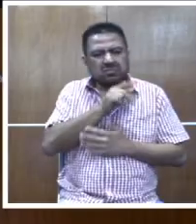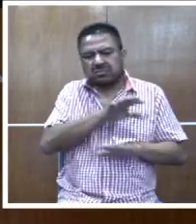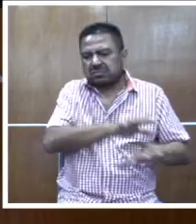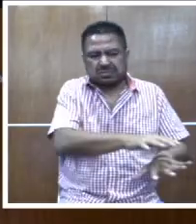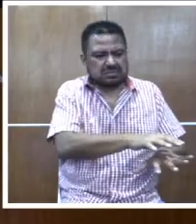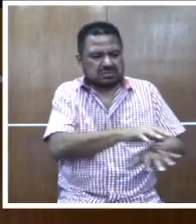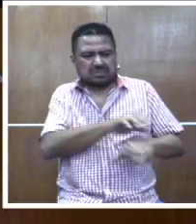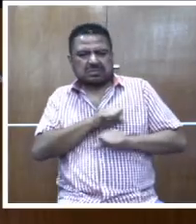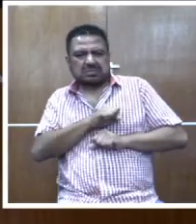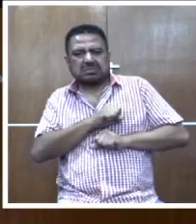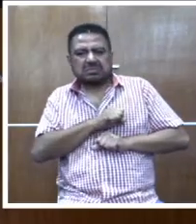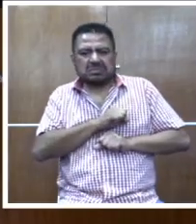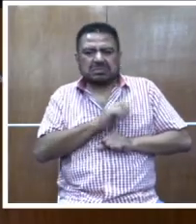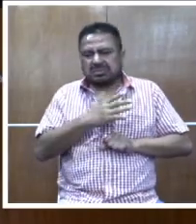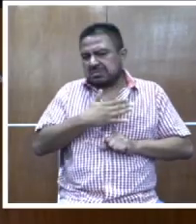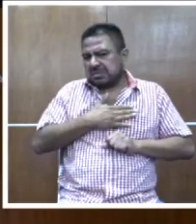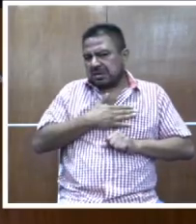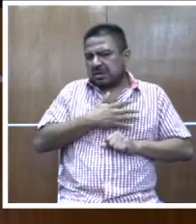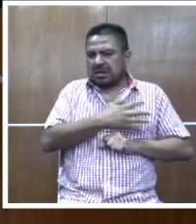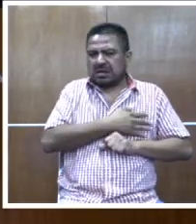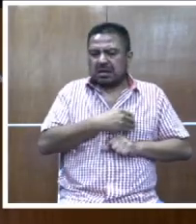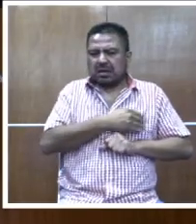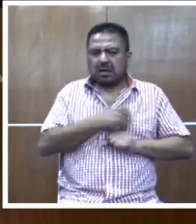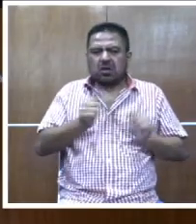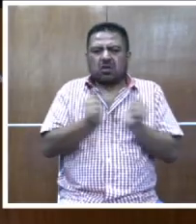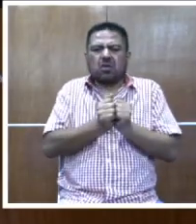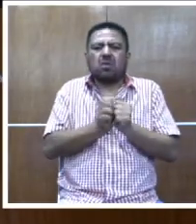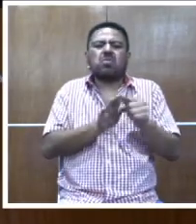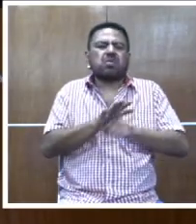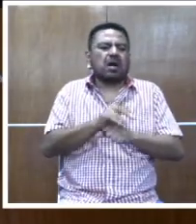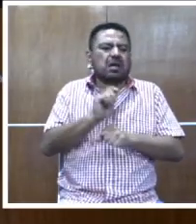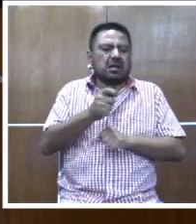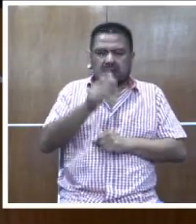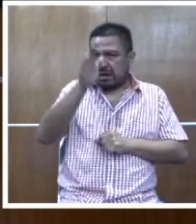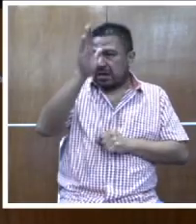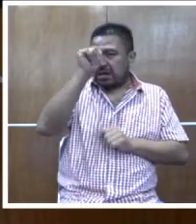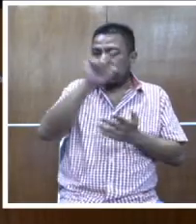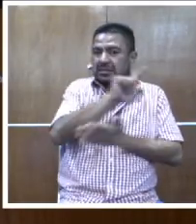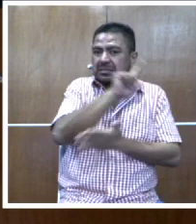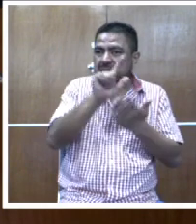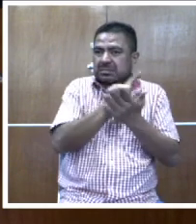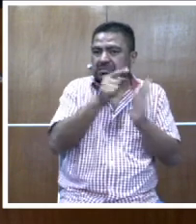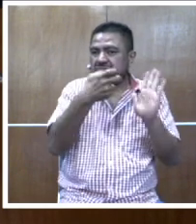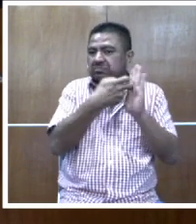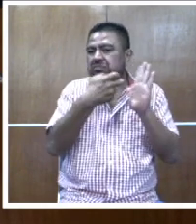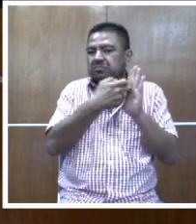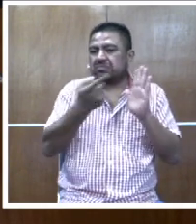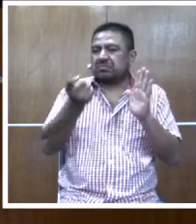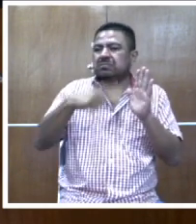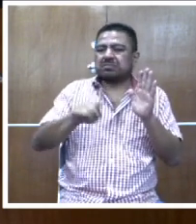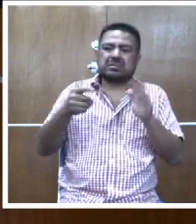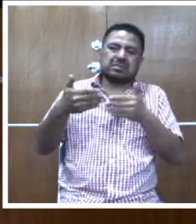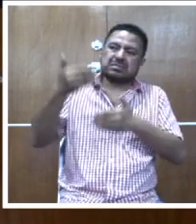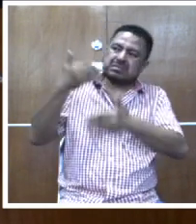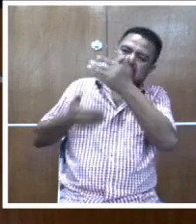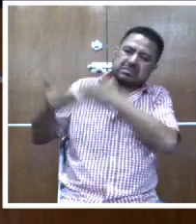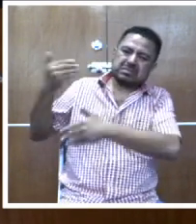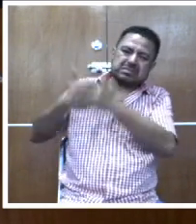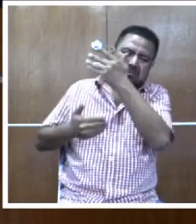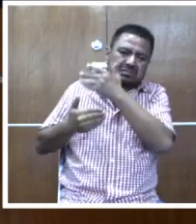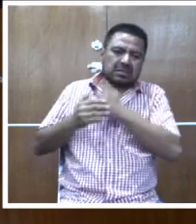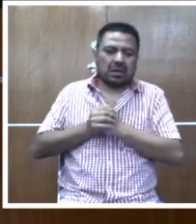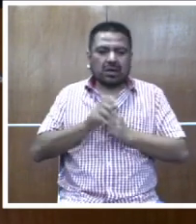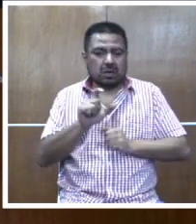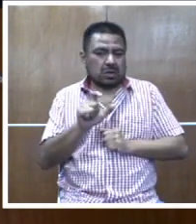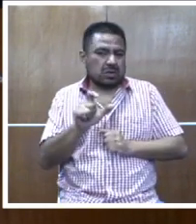una salida alterna, con las disposiciones aprobadas por las pasadas legislaturas,